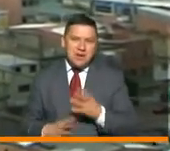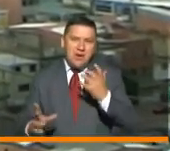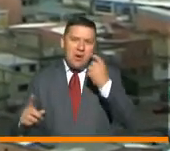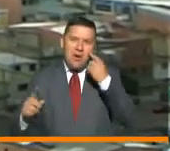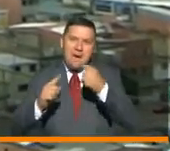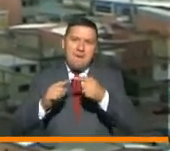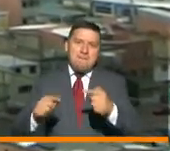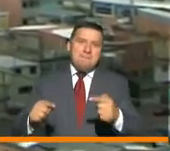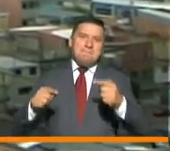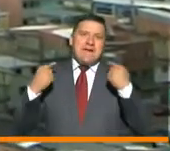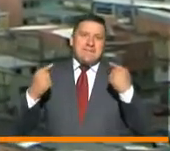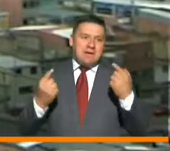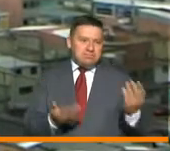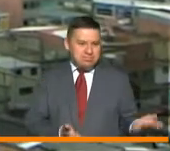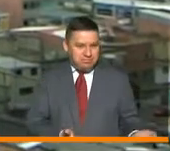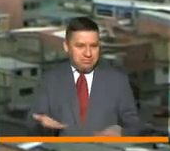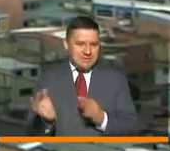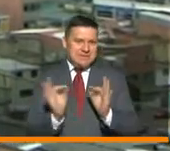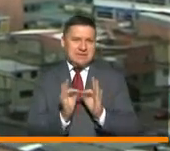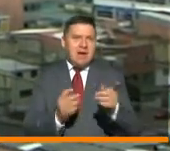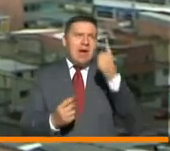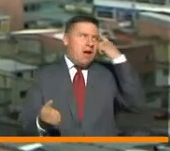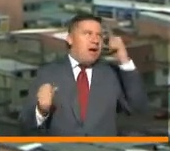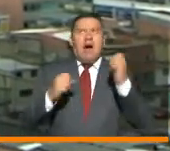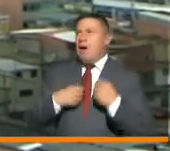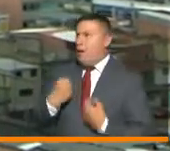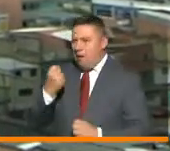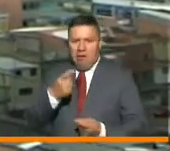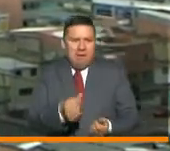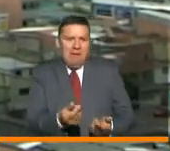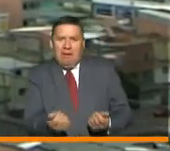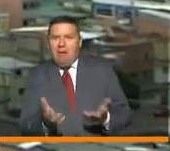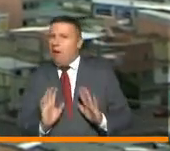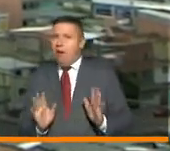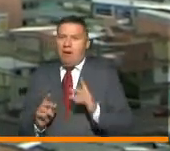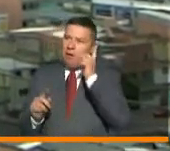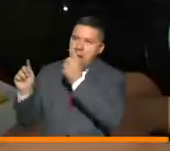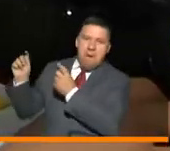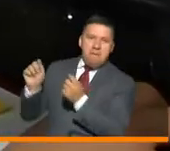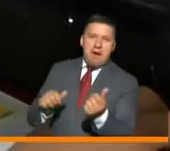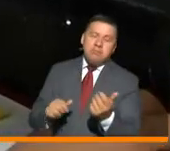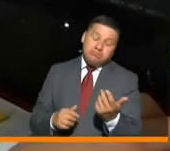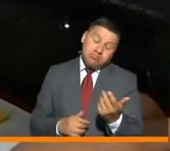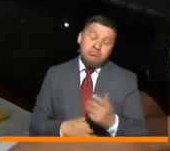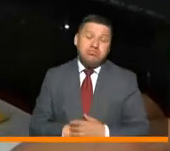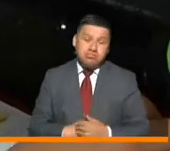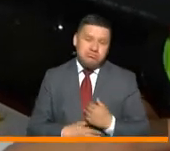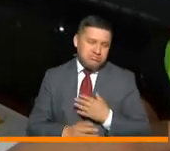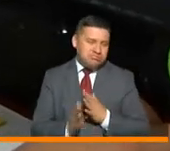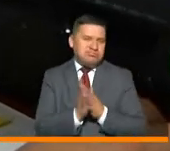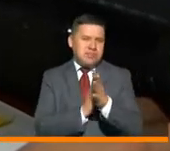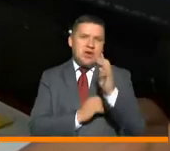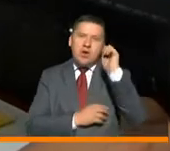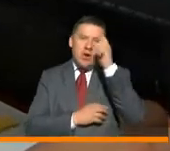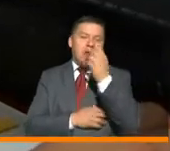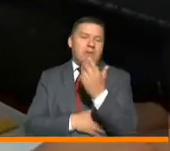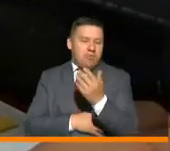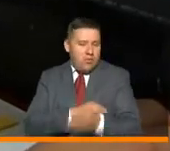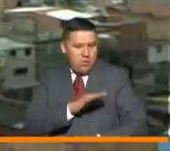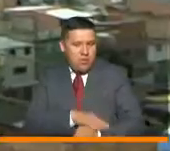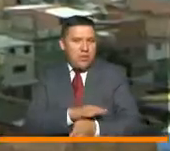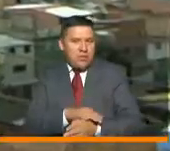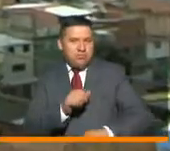metas de una manera más sencilla, sin preocuparse de la parte económica. Y el mensaje para el gobierno es que